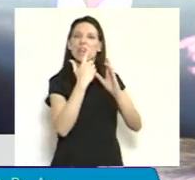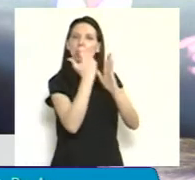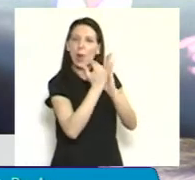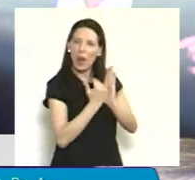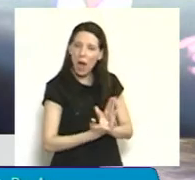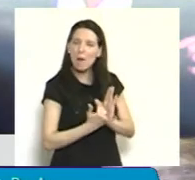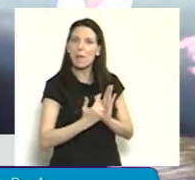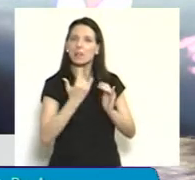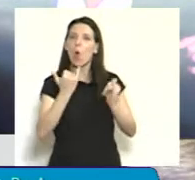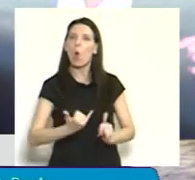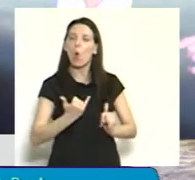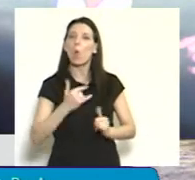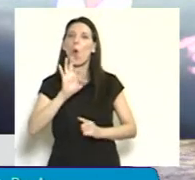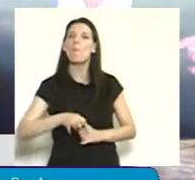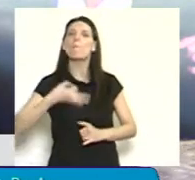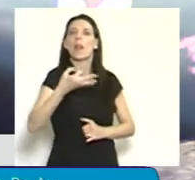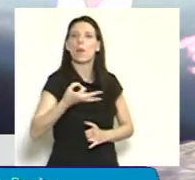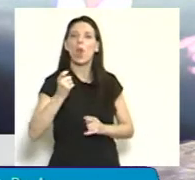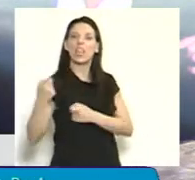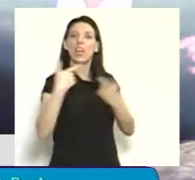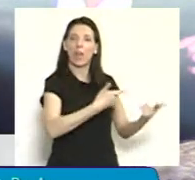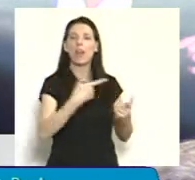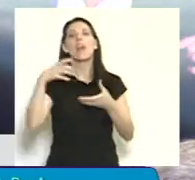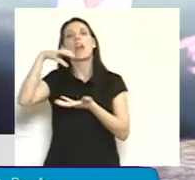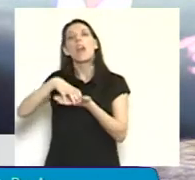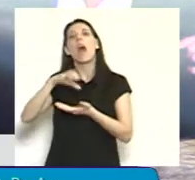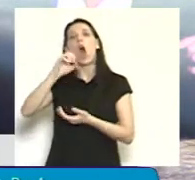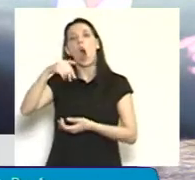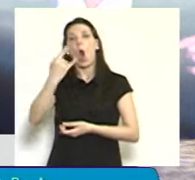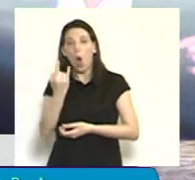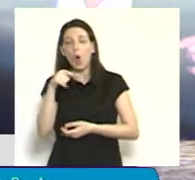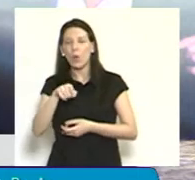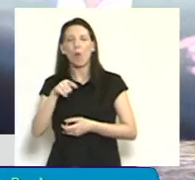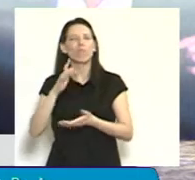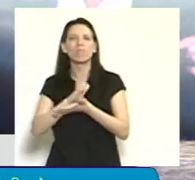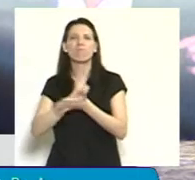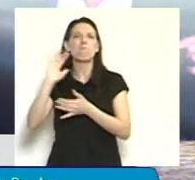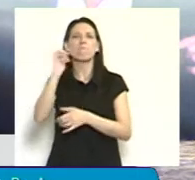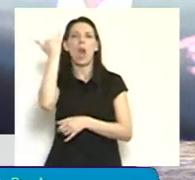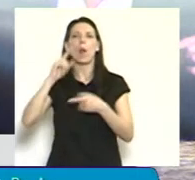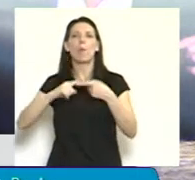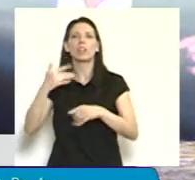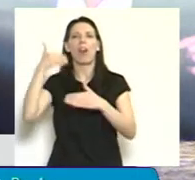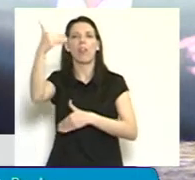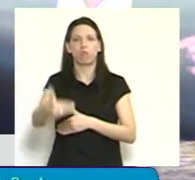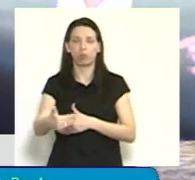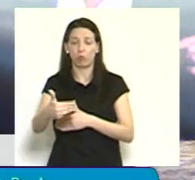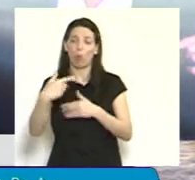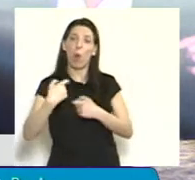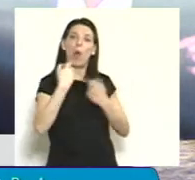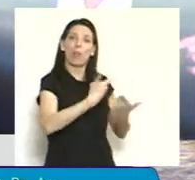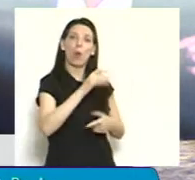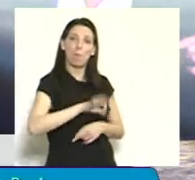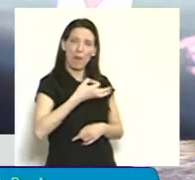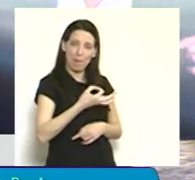merecieron el premio de las Naciones Unidas como Mejor Política del Futuro 2013.